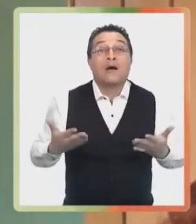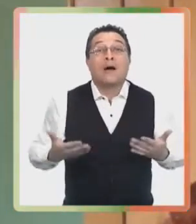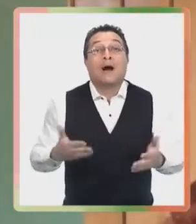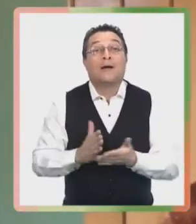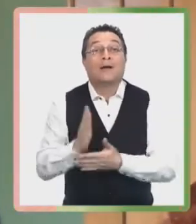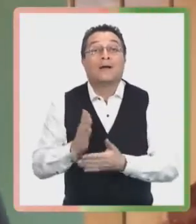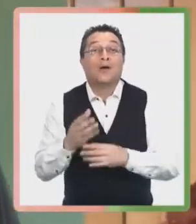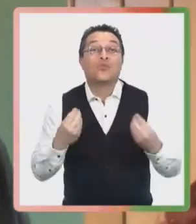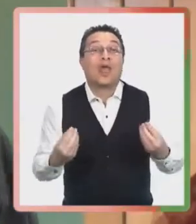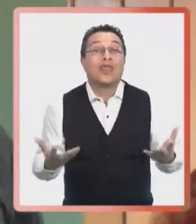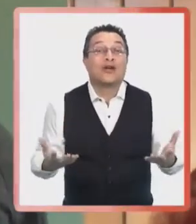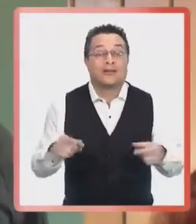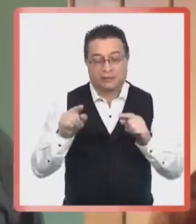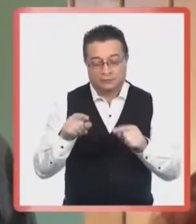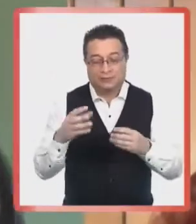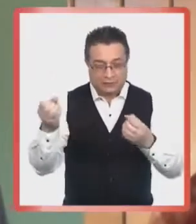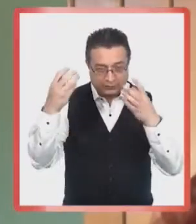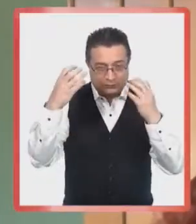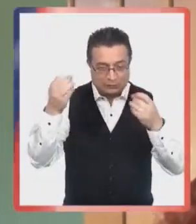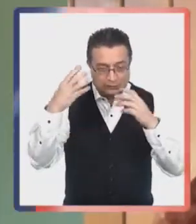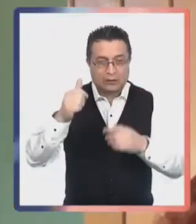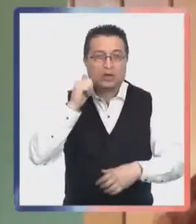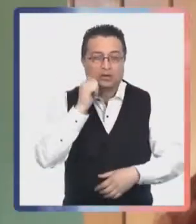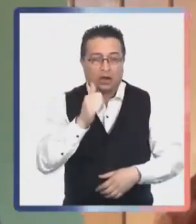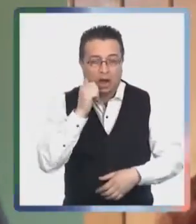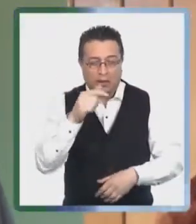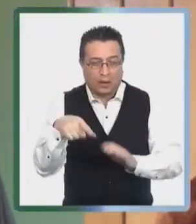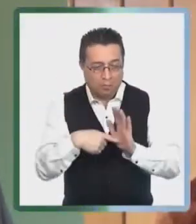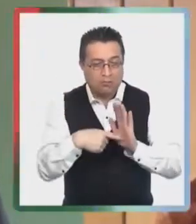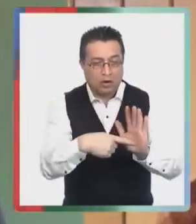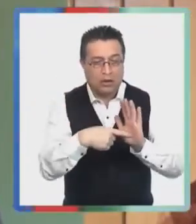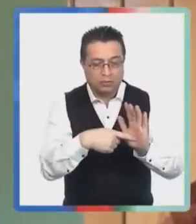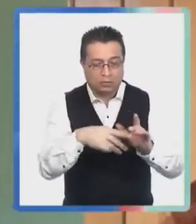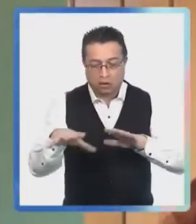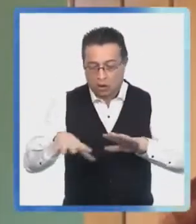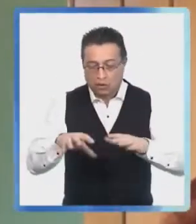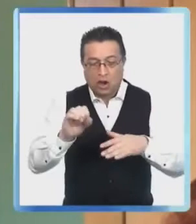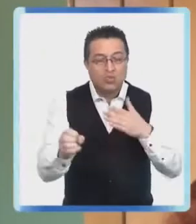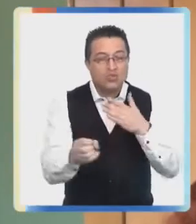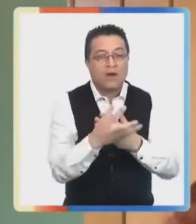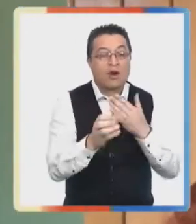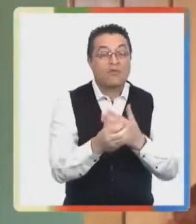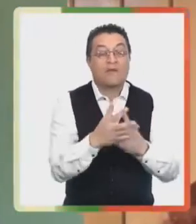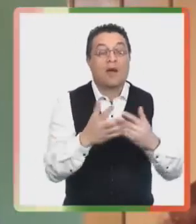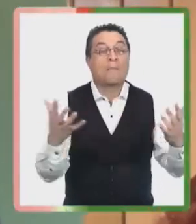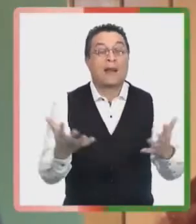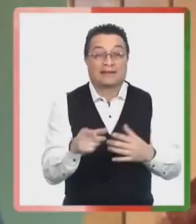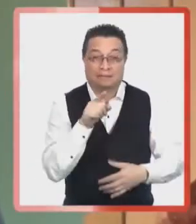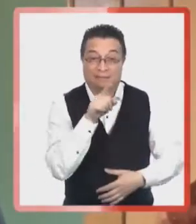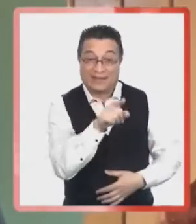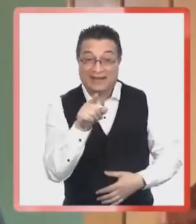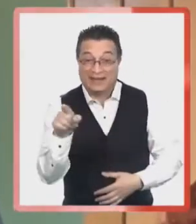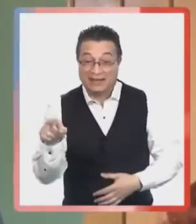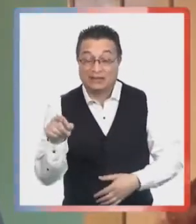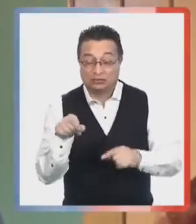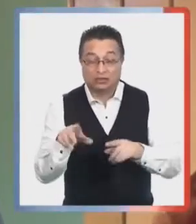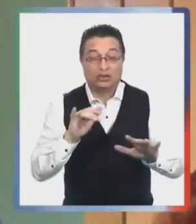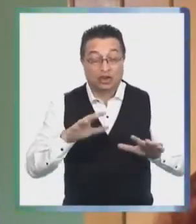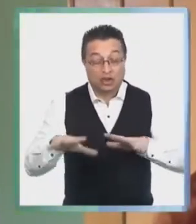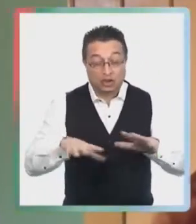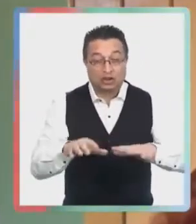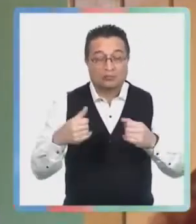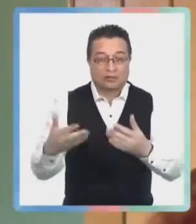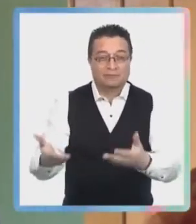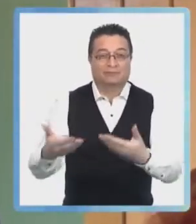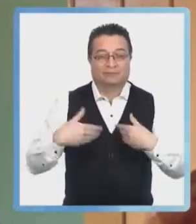iniciamos? Se están capacitando, están todos los días mostrándonos a nosotros productos nuevos, ¿cierto? Para que sean ellos